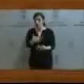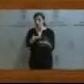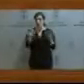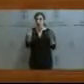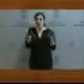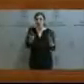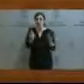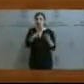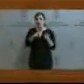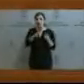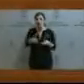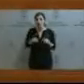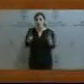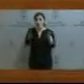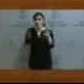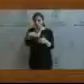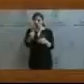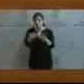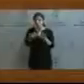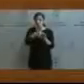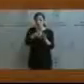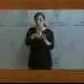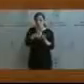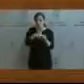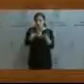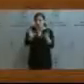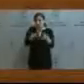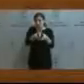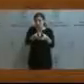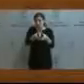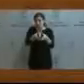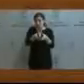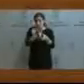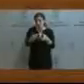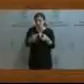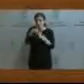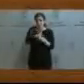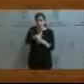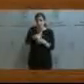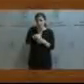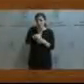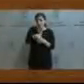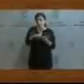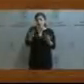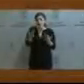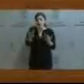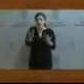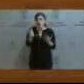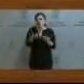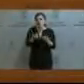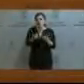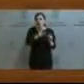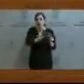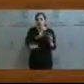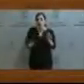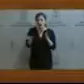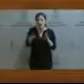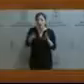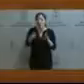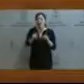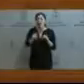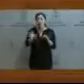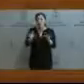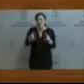la desactualización de la plantilla orgánica de los centros. Hay servicios en los que la plantilla se nutre de eventuales más que de plantilla orgánica, con